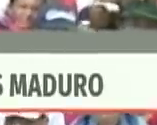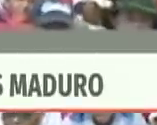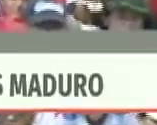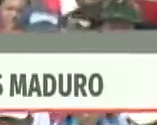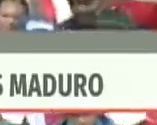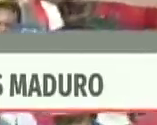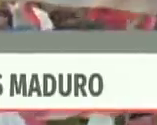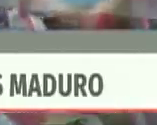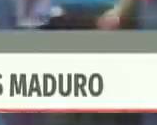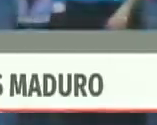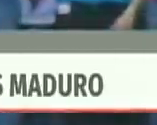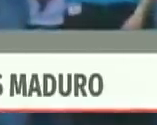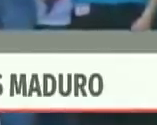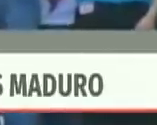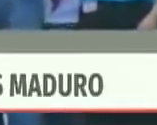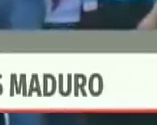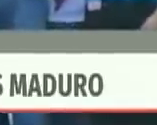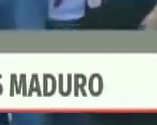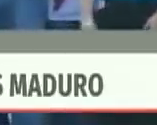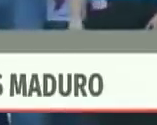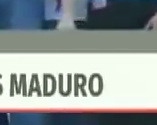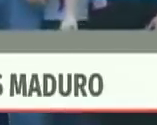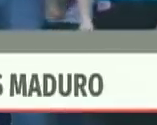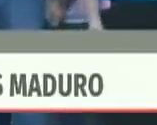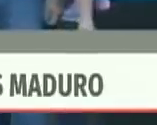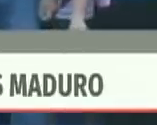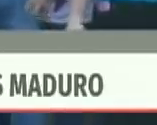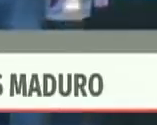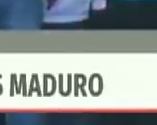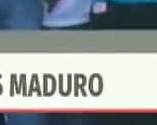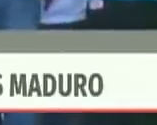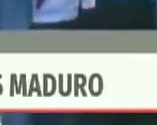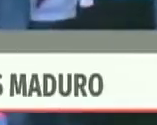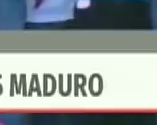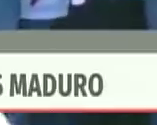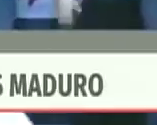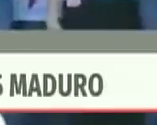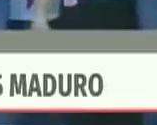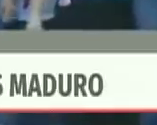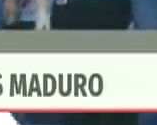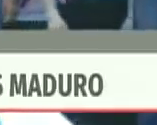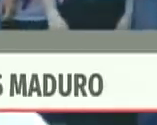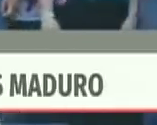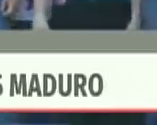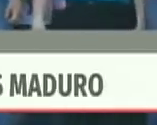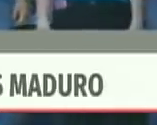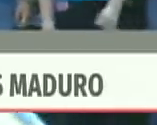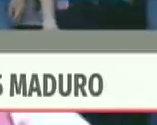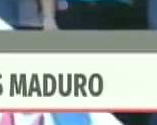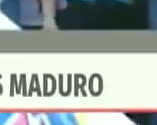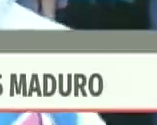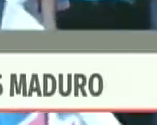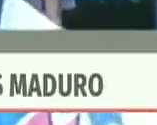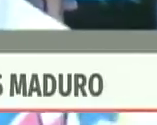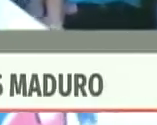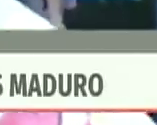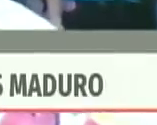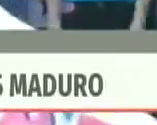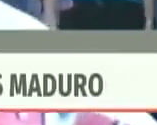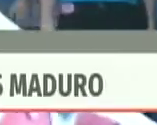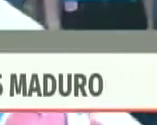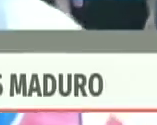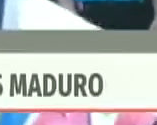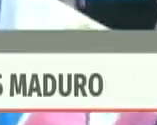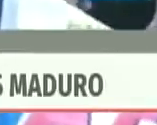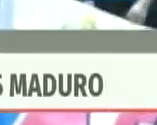¡Que viva la patria! ¡Que viva Bolívar! ¡Que viva Chávez! ¡Que